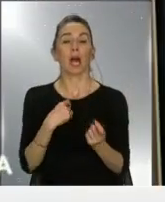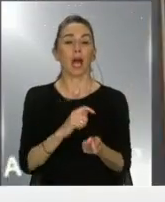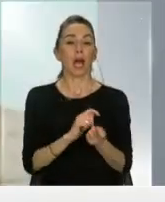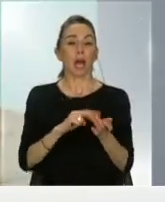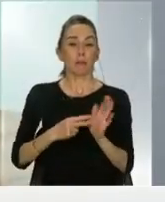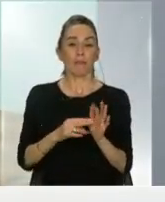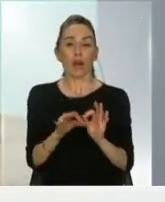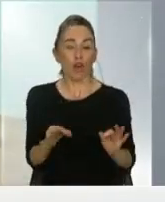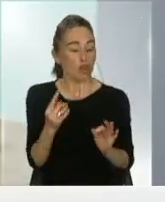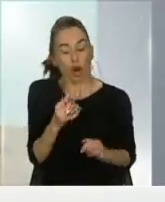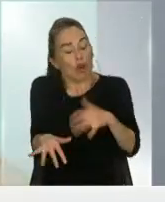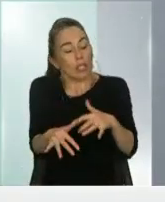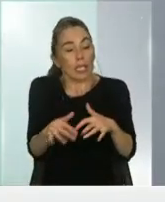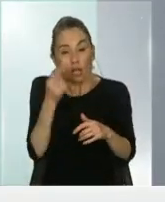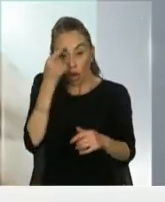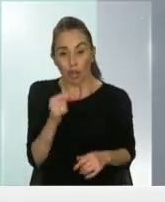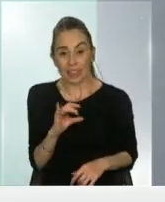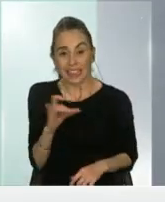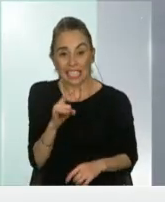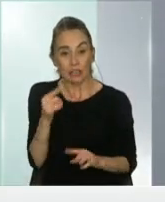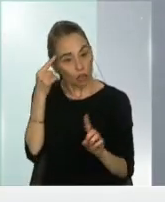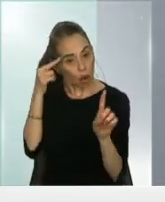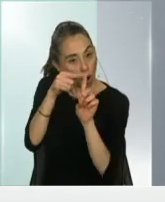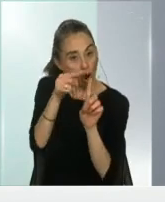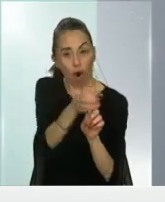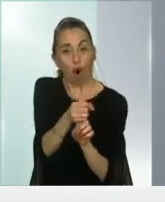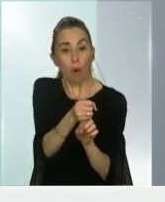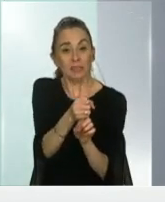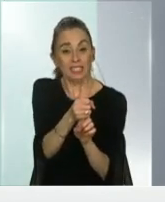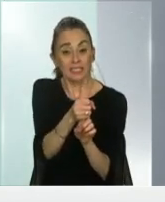por ejemplo tics, o por ejemplo trastorno obsesivo, más